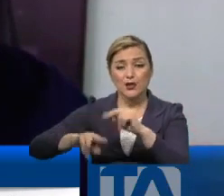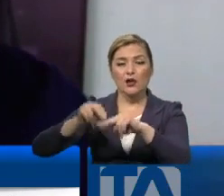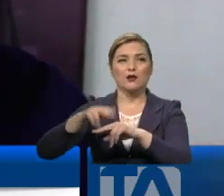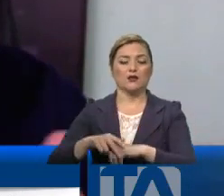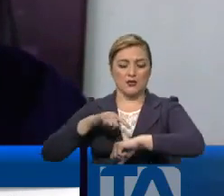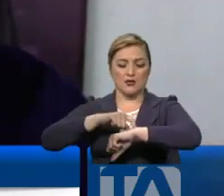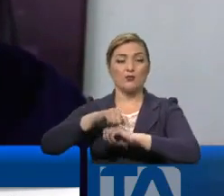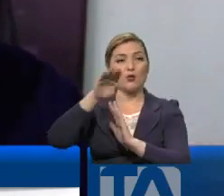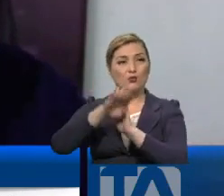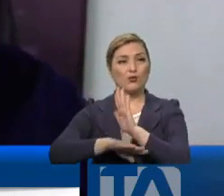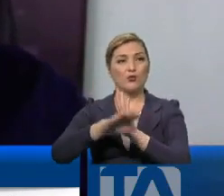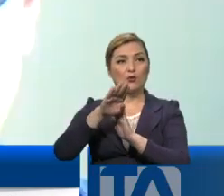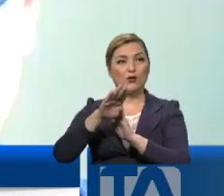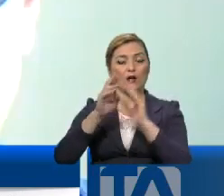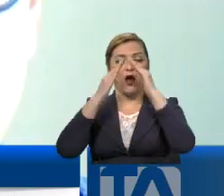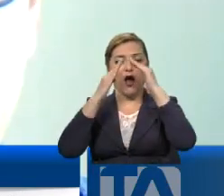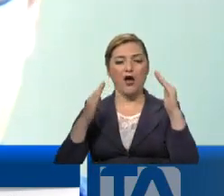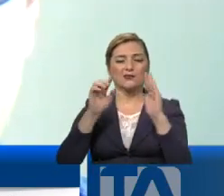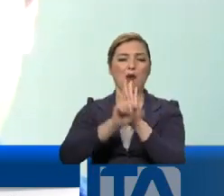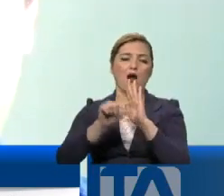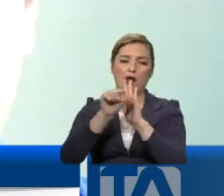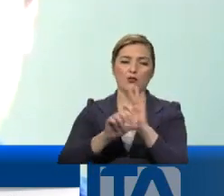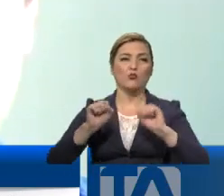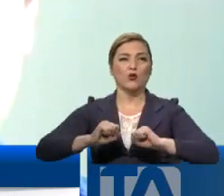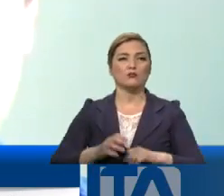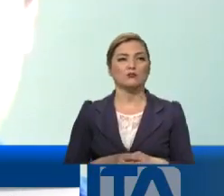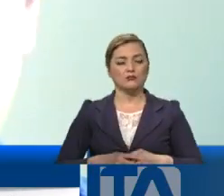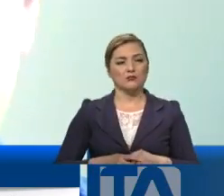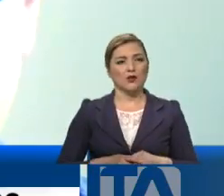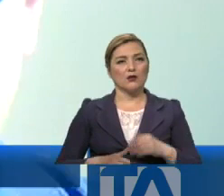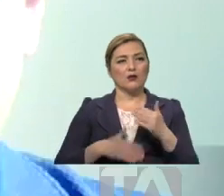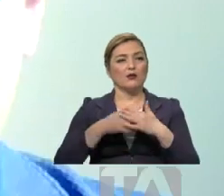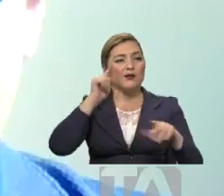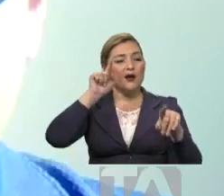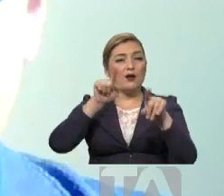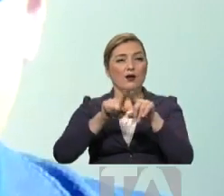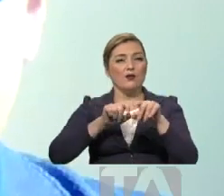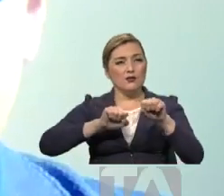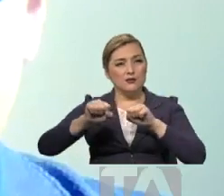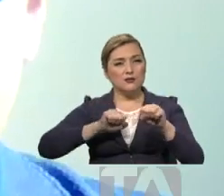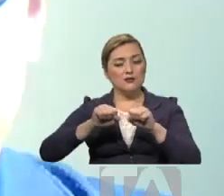tiempos para que se pueda abaratar la vivienda. Todos están de acuerdo en que los trámites se realicen con mayor efectividad